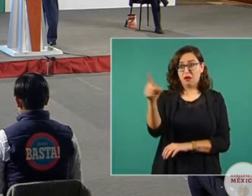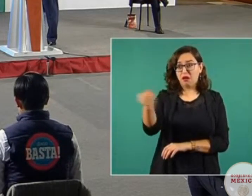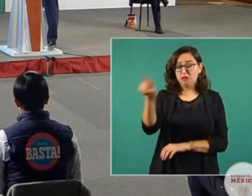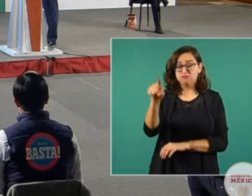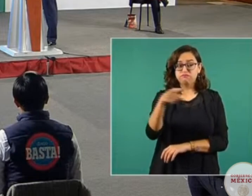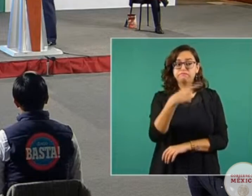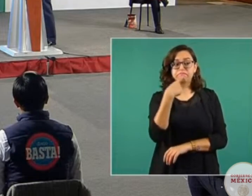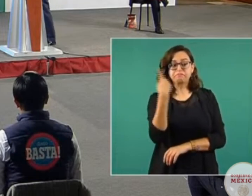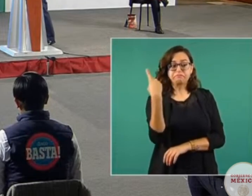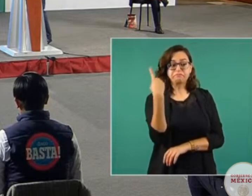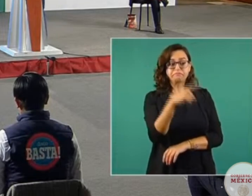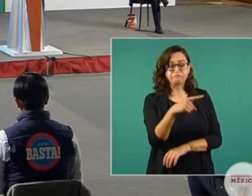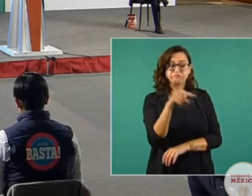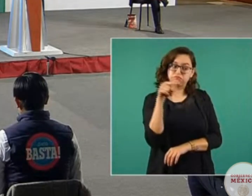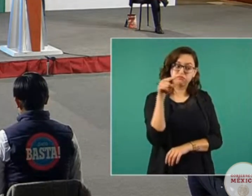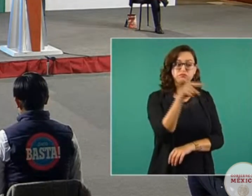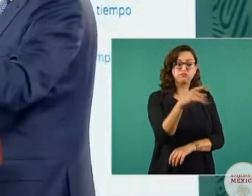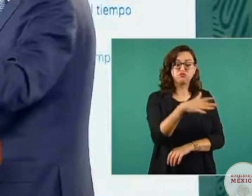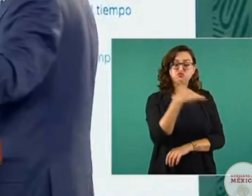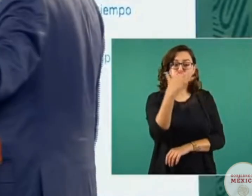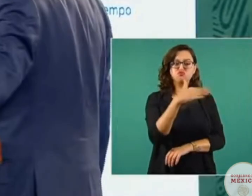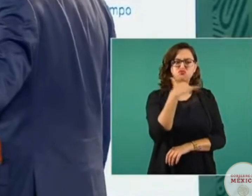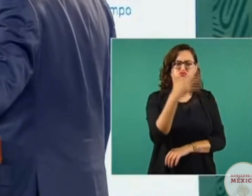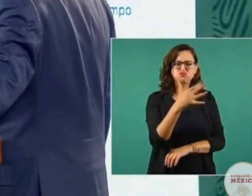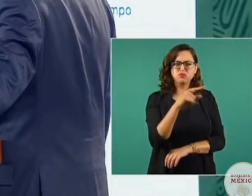que no se ampare ni huya,